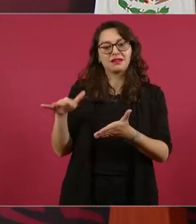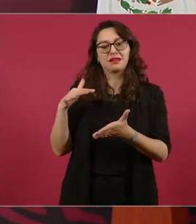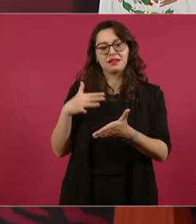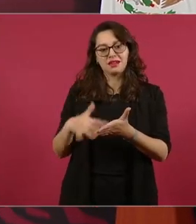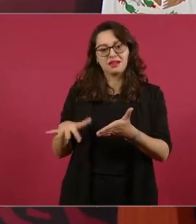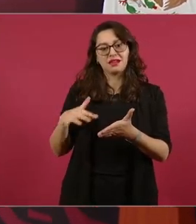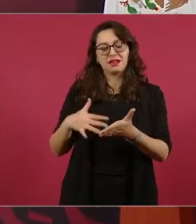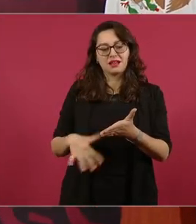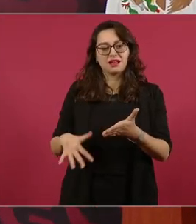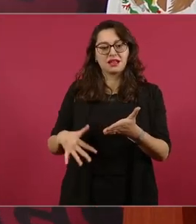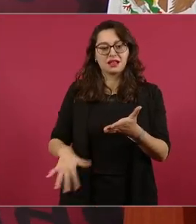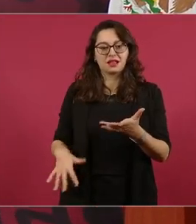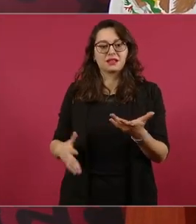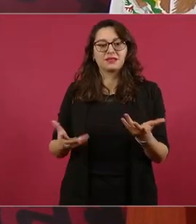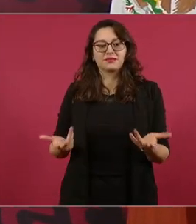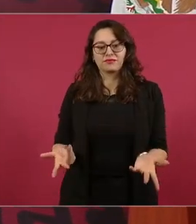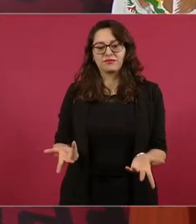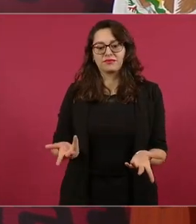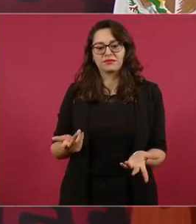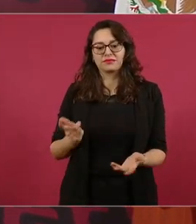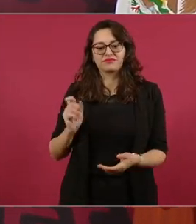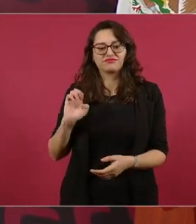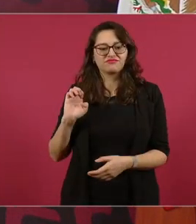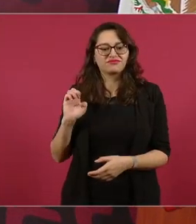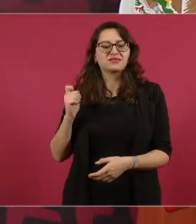funcionaba el régimen autoritario